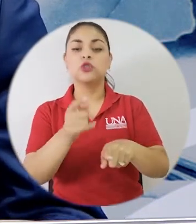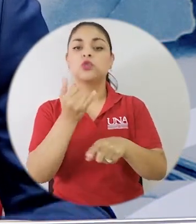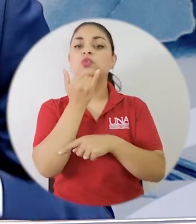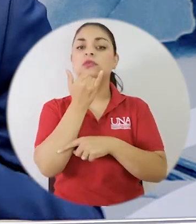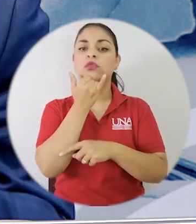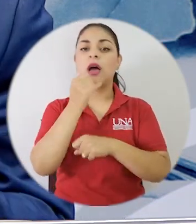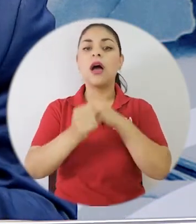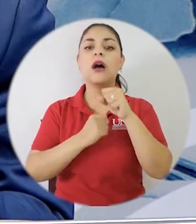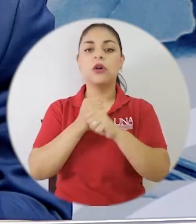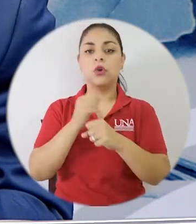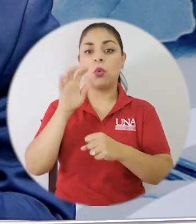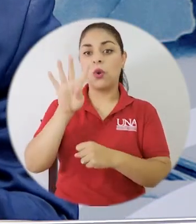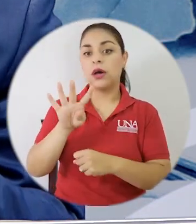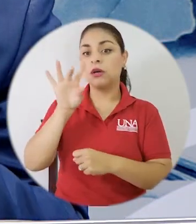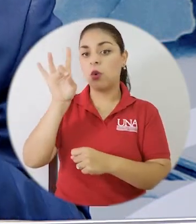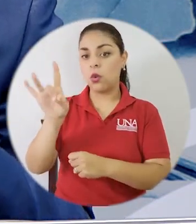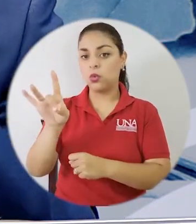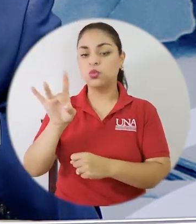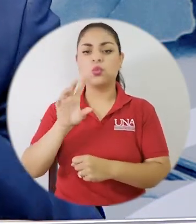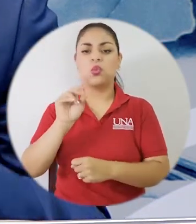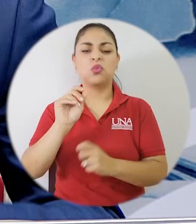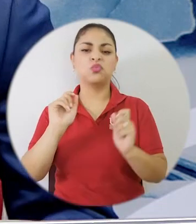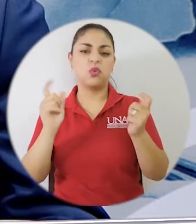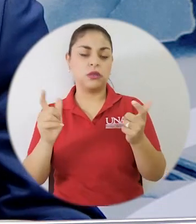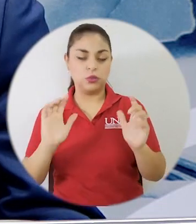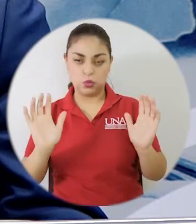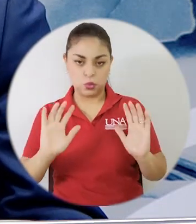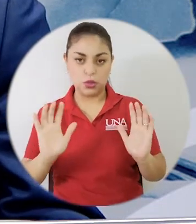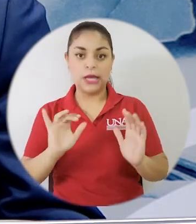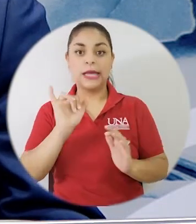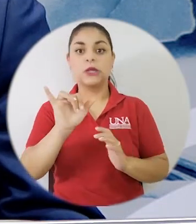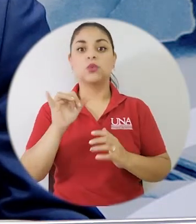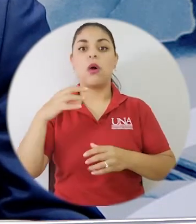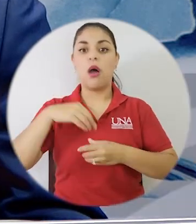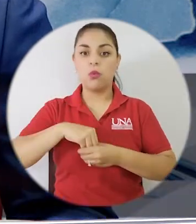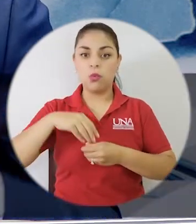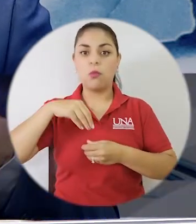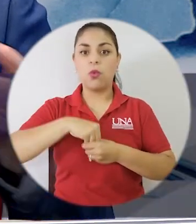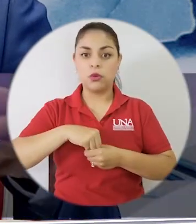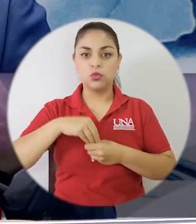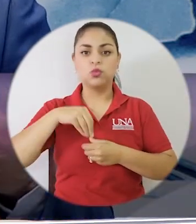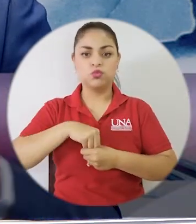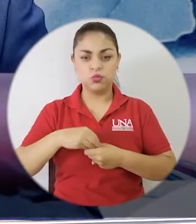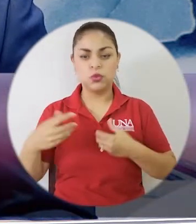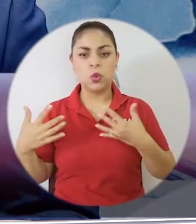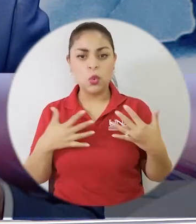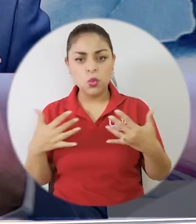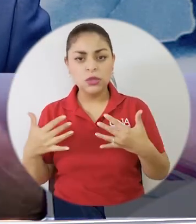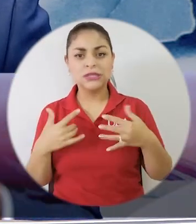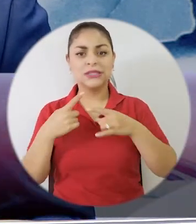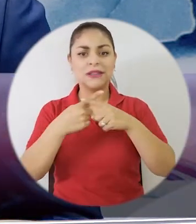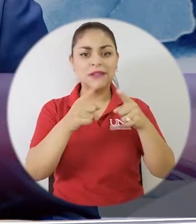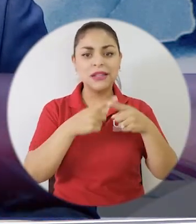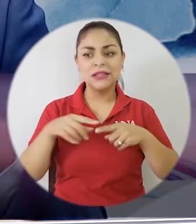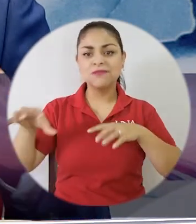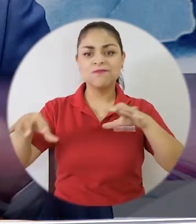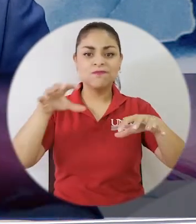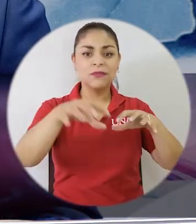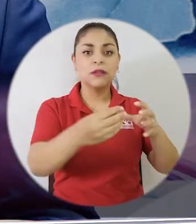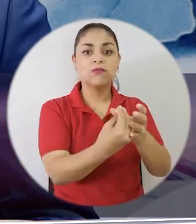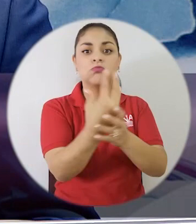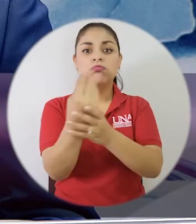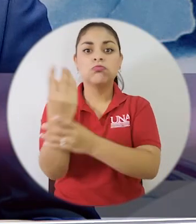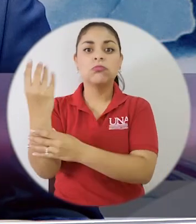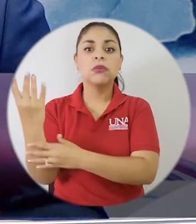48, entonces no son casualidad, digamos, es una acumulación de luchas de distintos sectores, de sectores emergentes que